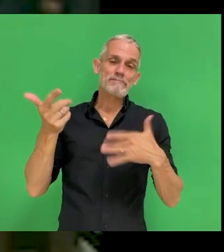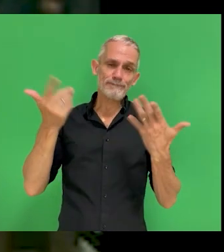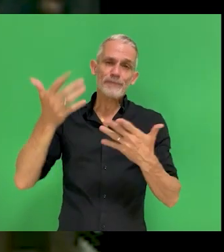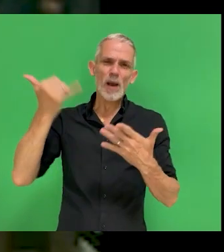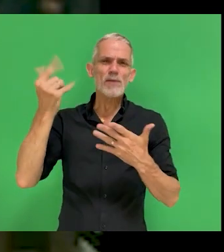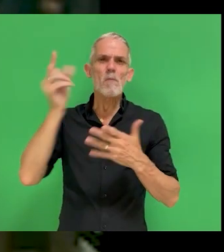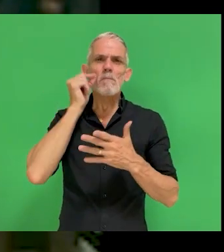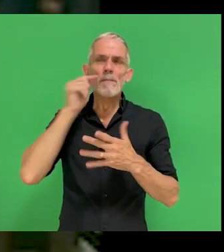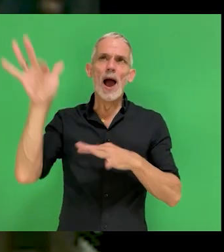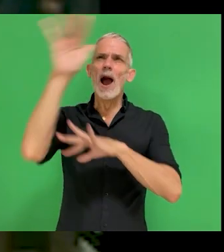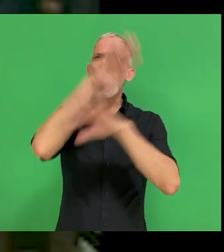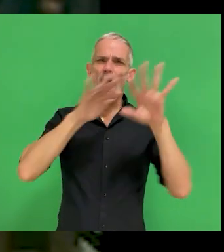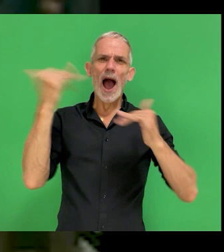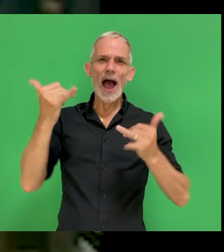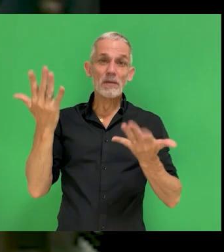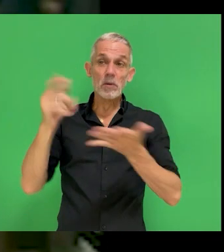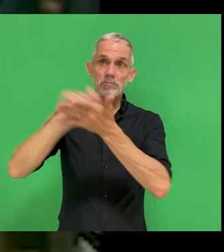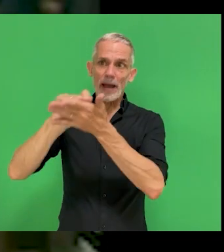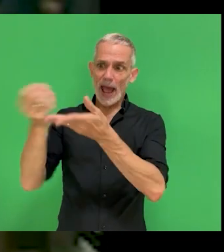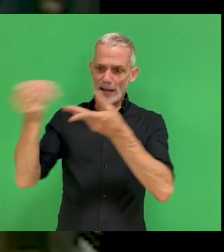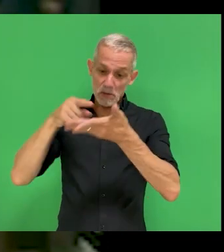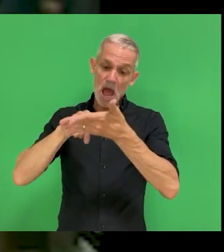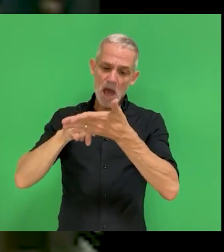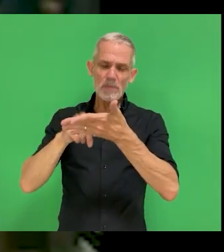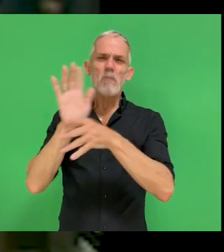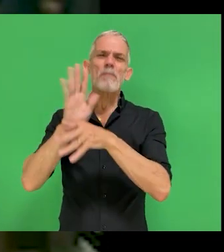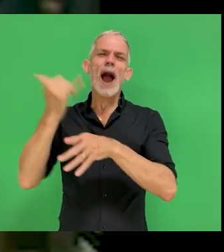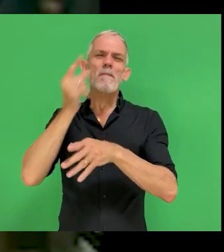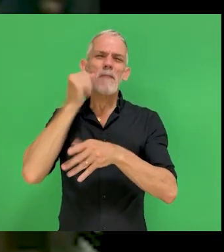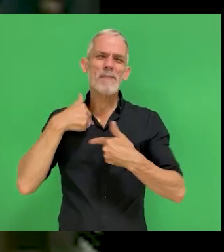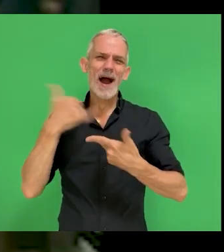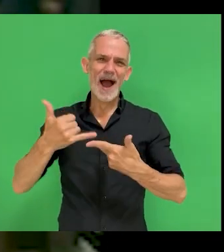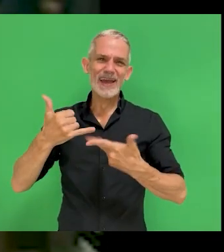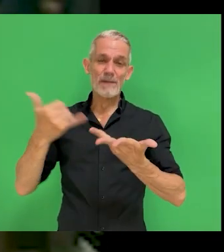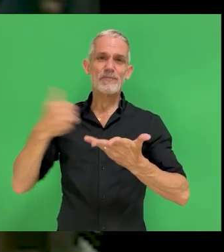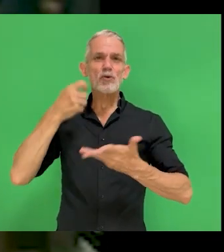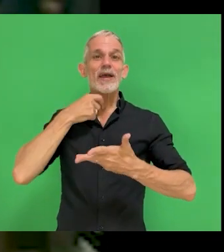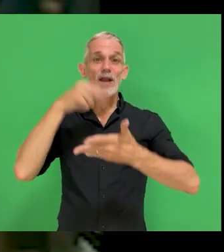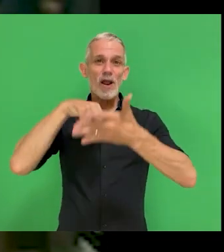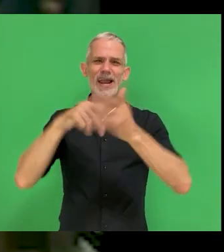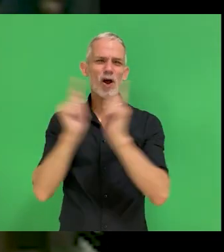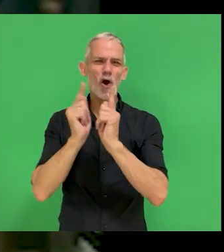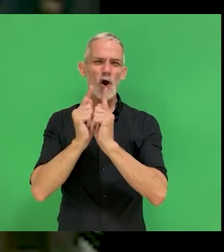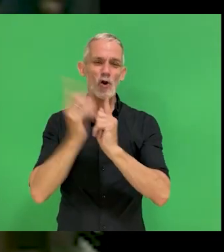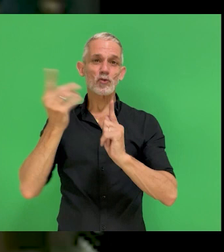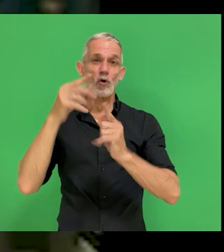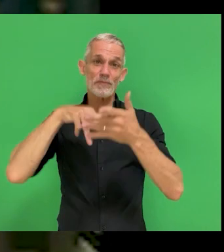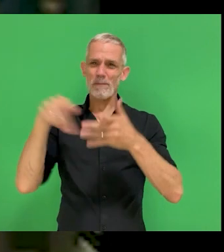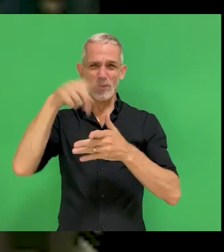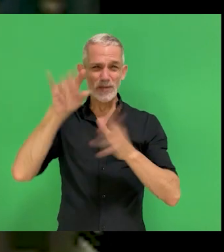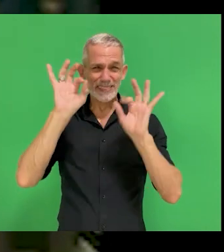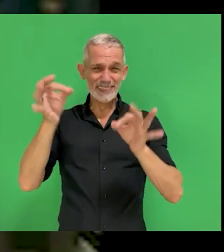pero de alguna manera estaba presente de esa manera, de esa forma. Yo quisiera leer, es muy breve, un poco para